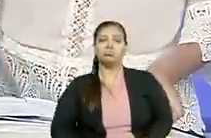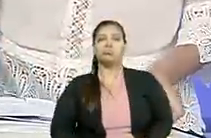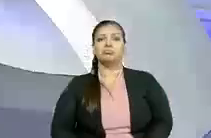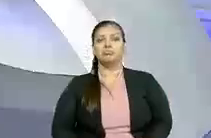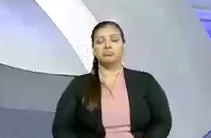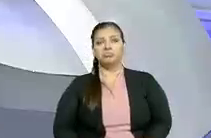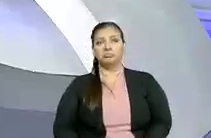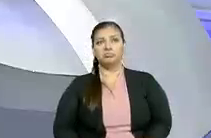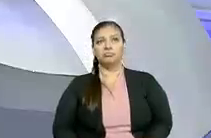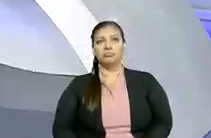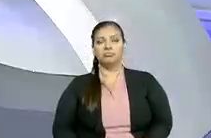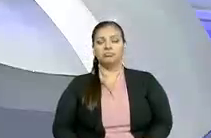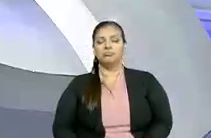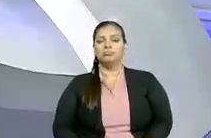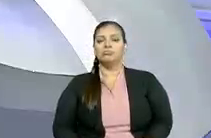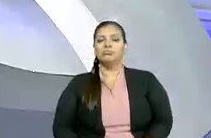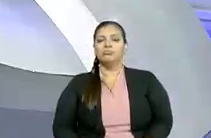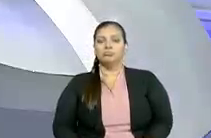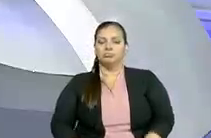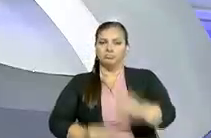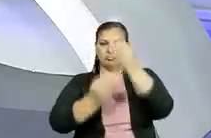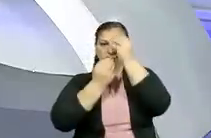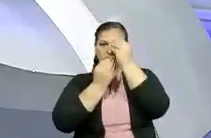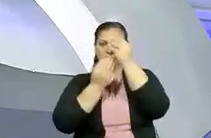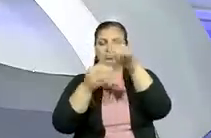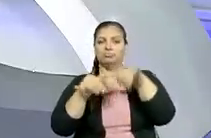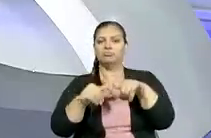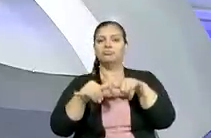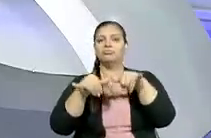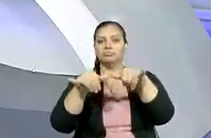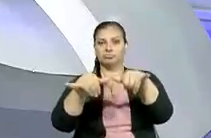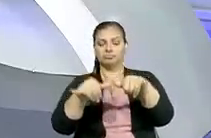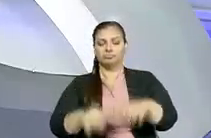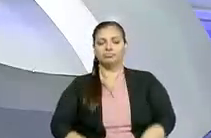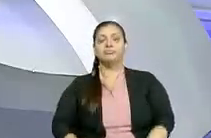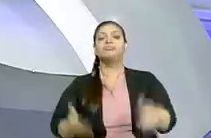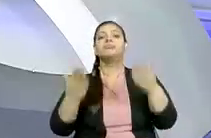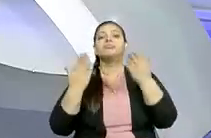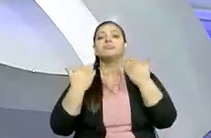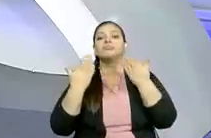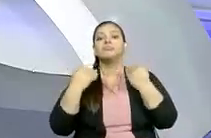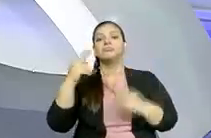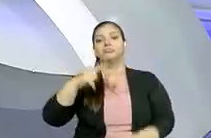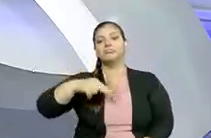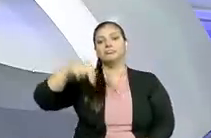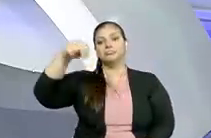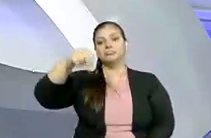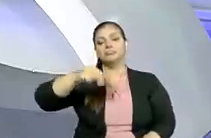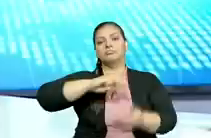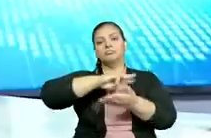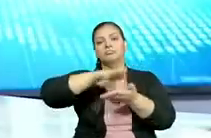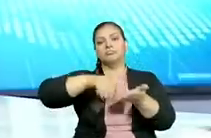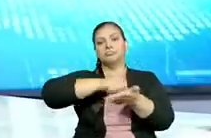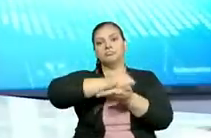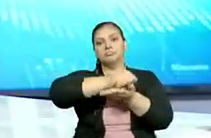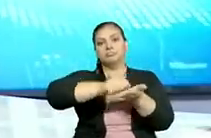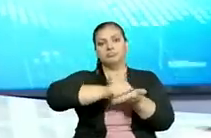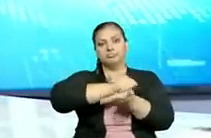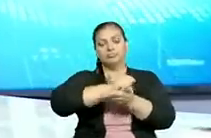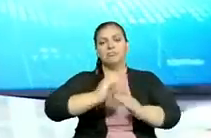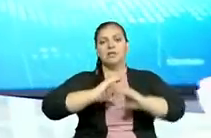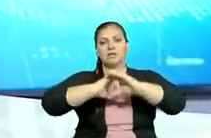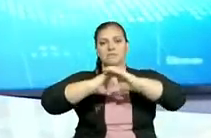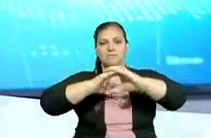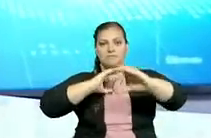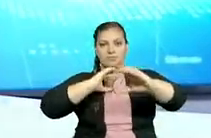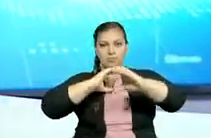o la complicidad de alguien más. Muy bien, perfecto, señoras y señores, vamos a seguir informando y les contamos que 2 presuntos carameleros ingresaron a un